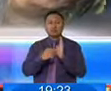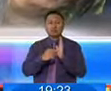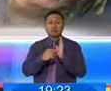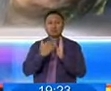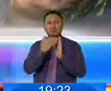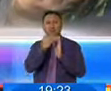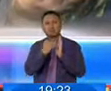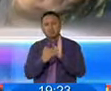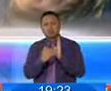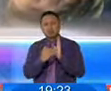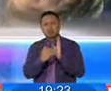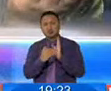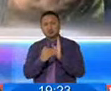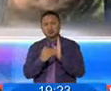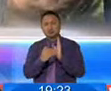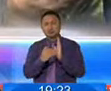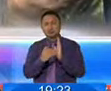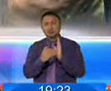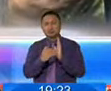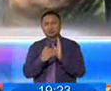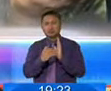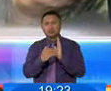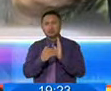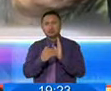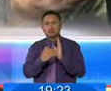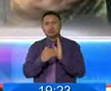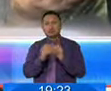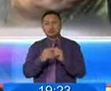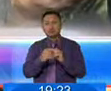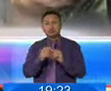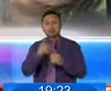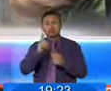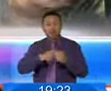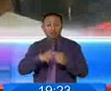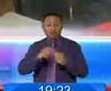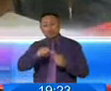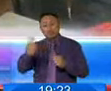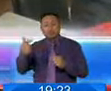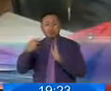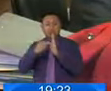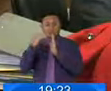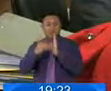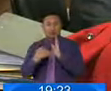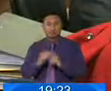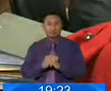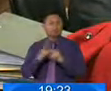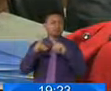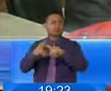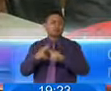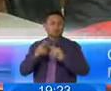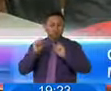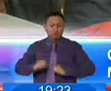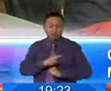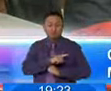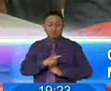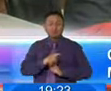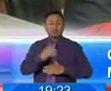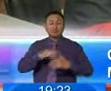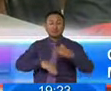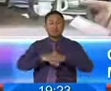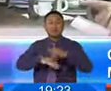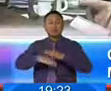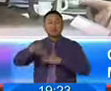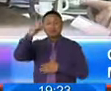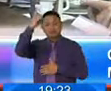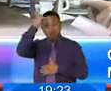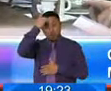inferior al interés que podemos conseguir dentro de Quito. Crédito que estaría dentro del margen del límite de